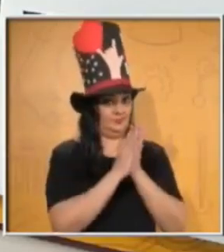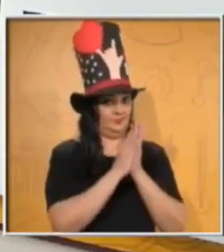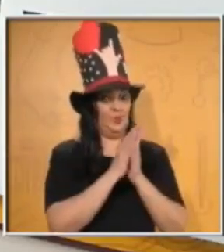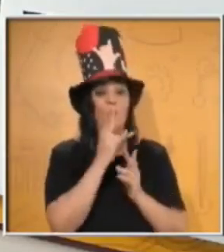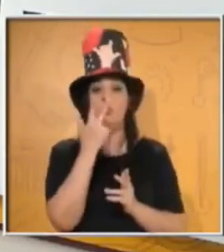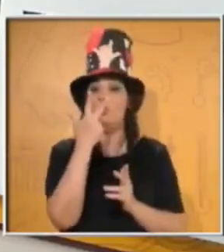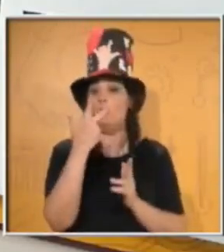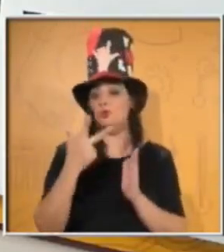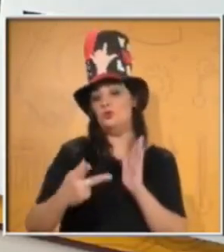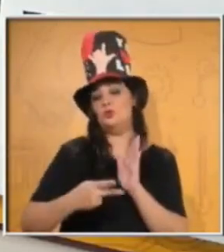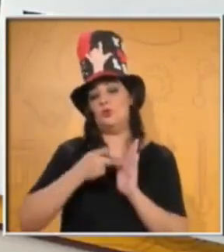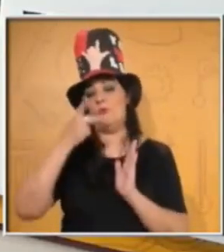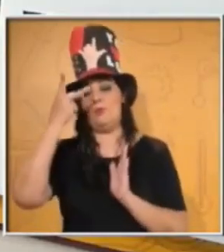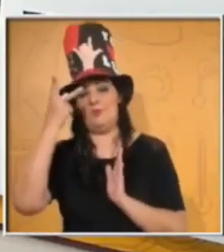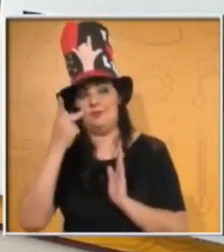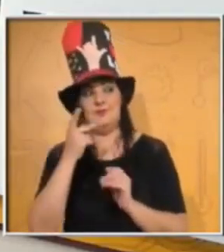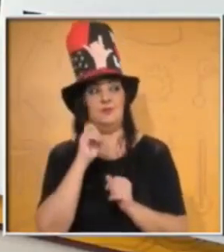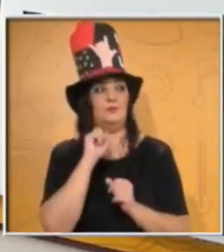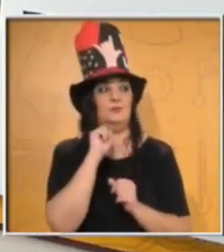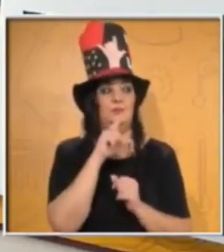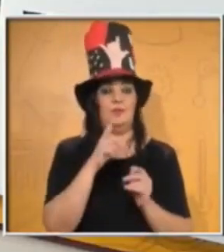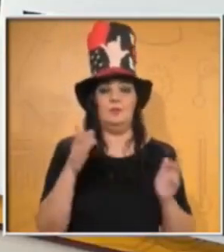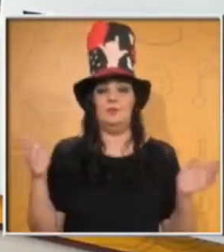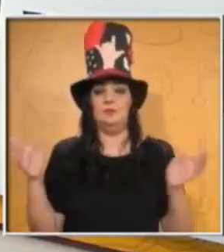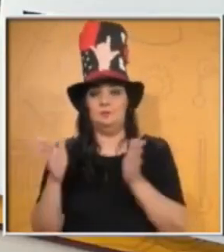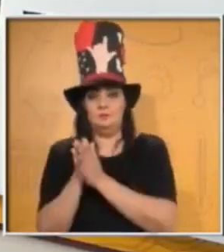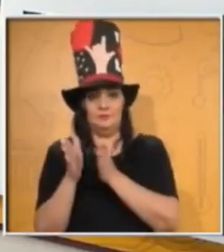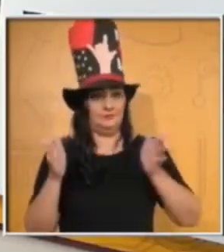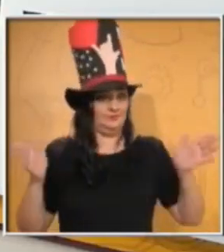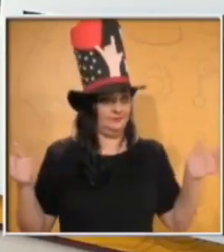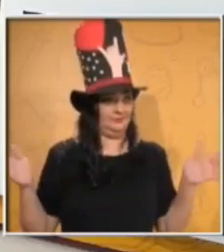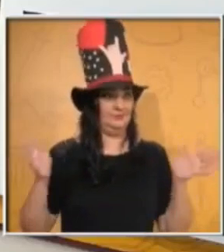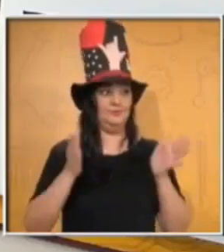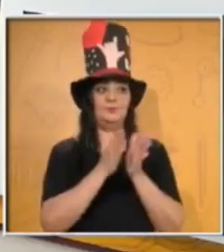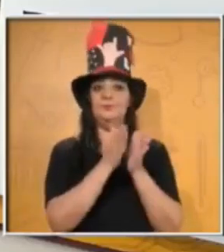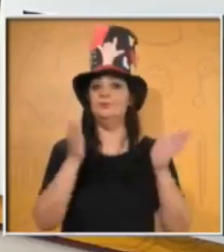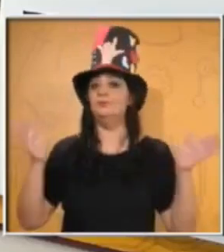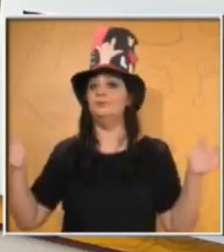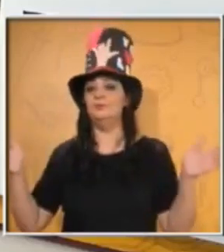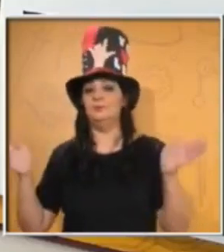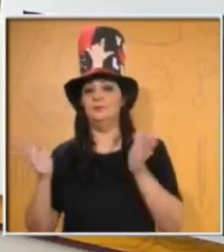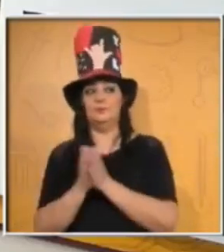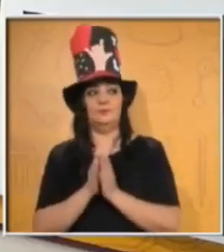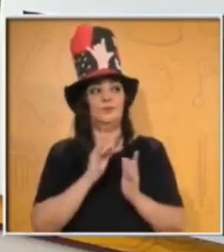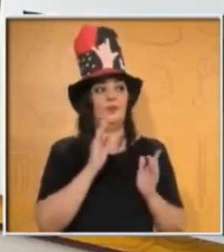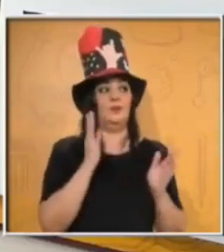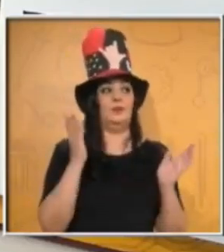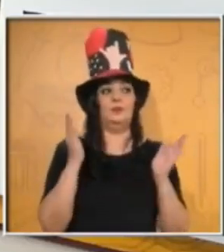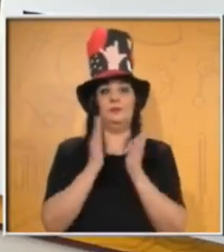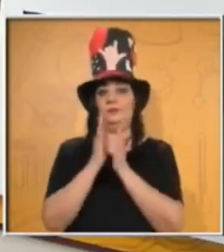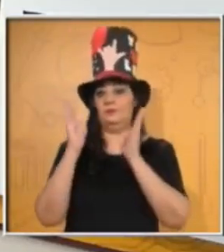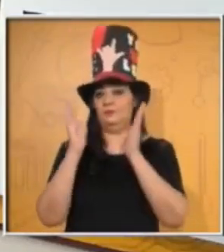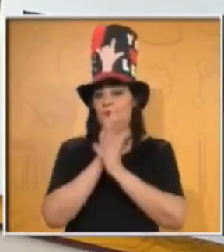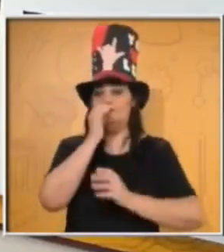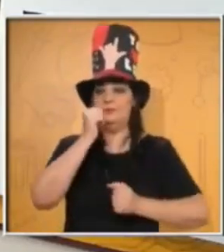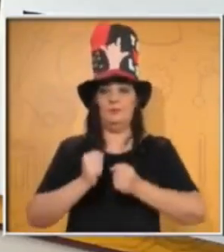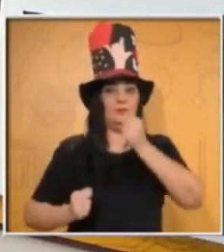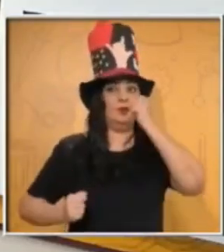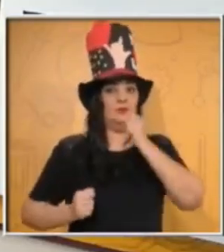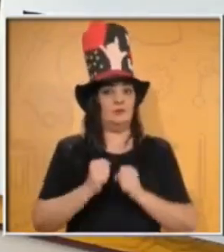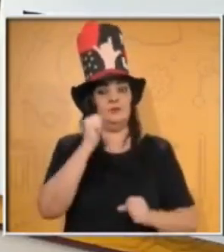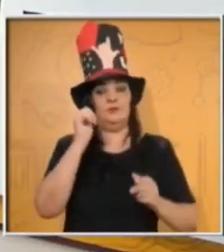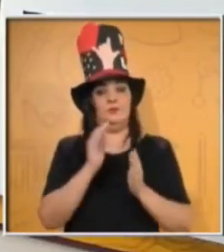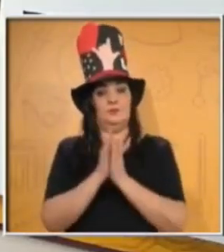3, 4, 5, 6, 7. Seguido. 1, 2,